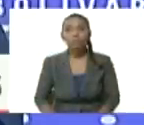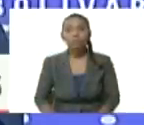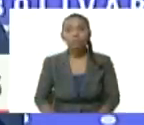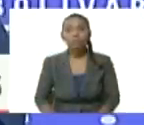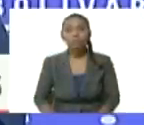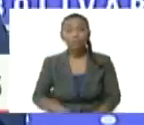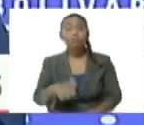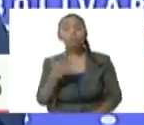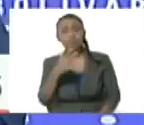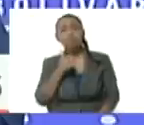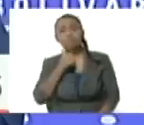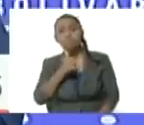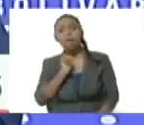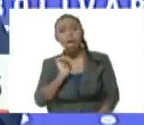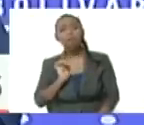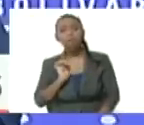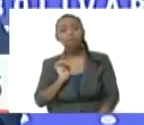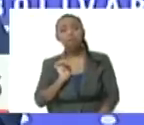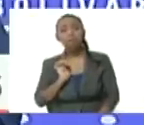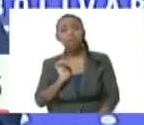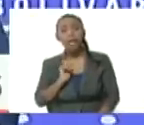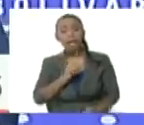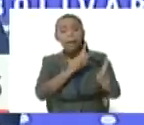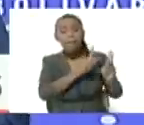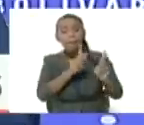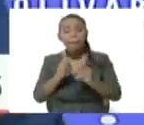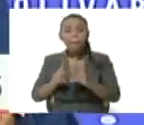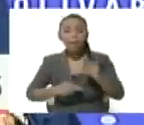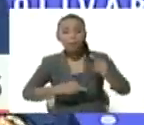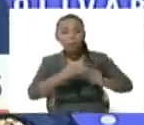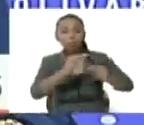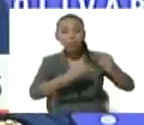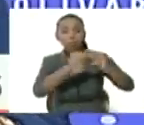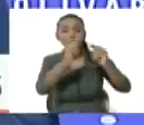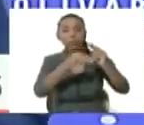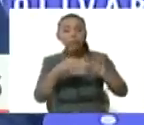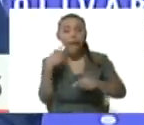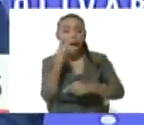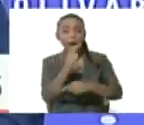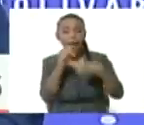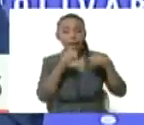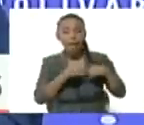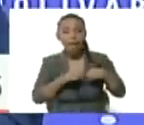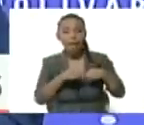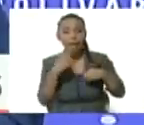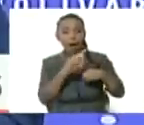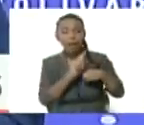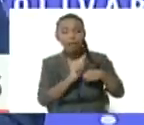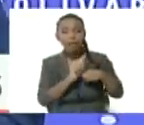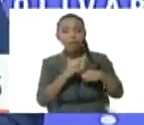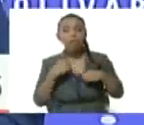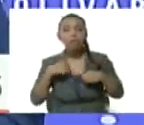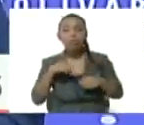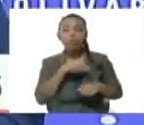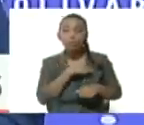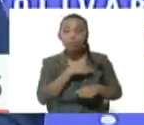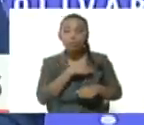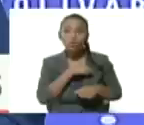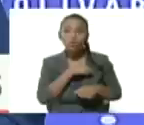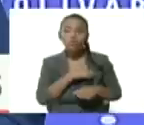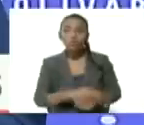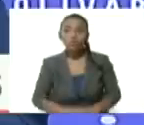Me parece muy bien que en la agenda que hemos venido construyendo, que tenemos aquí, nosotros